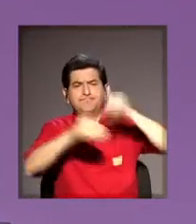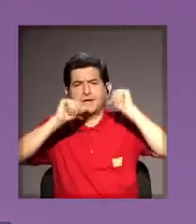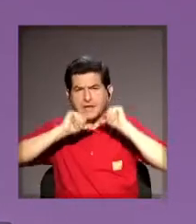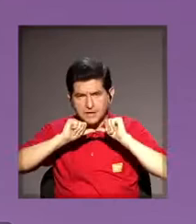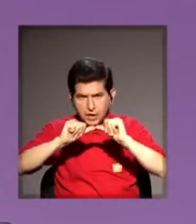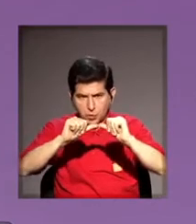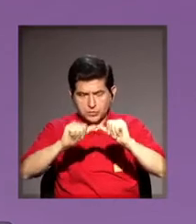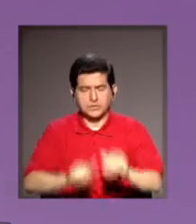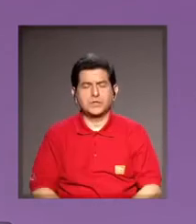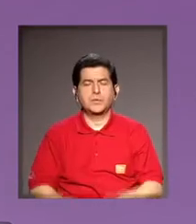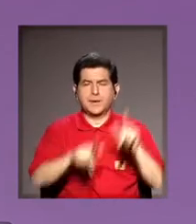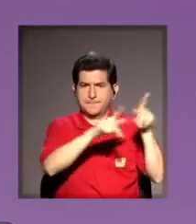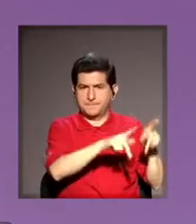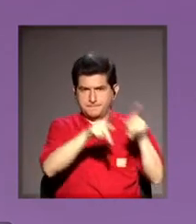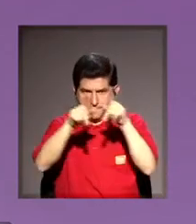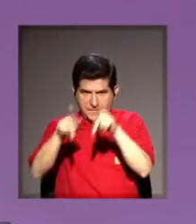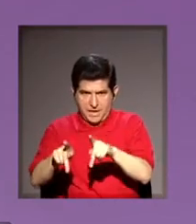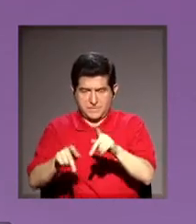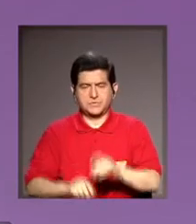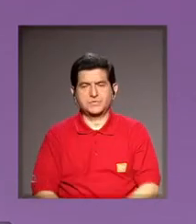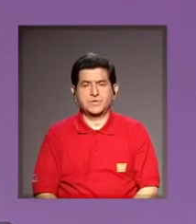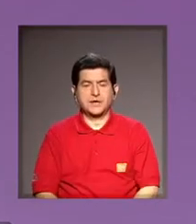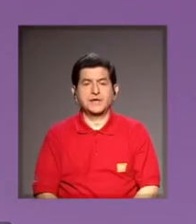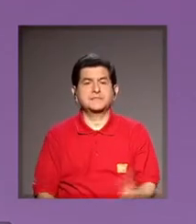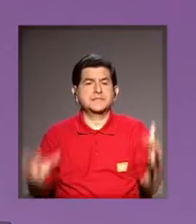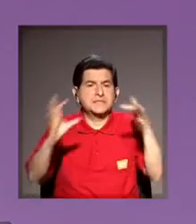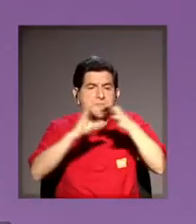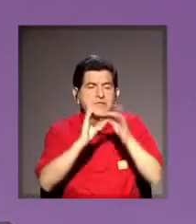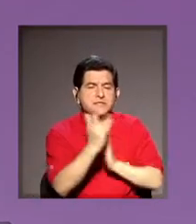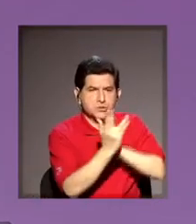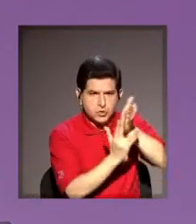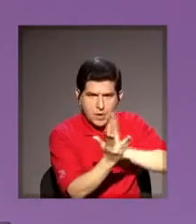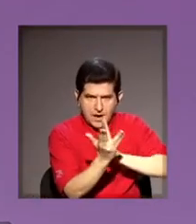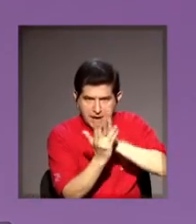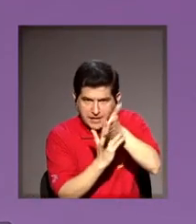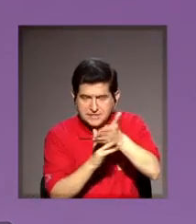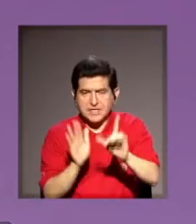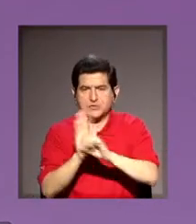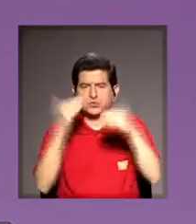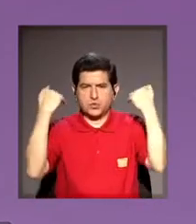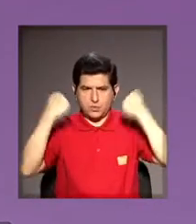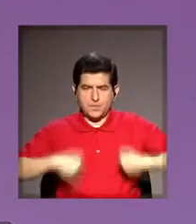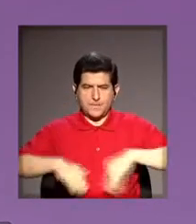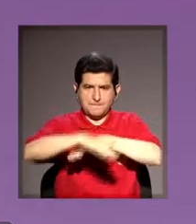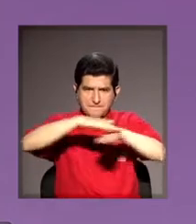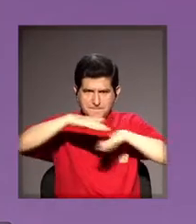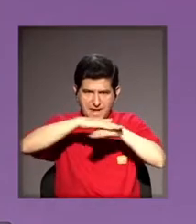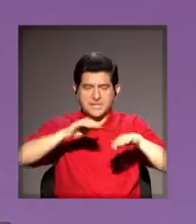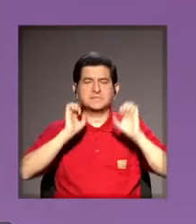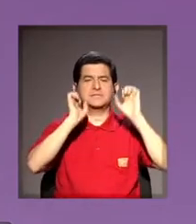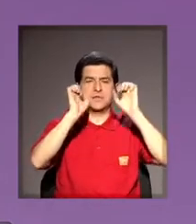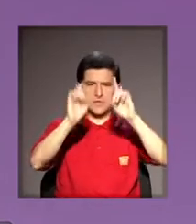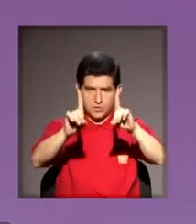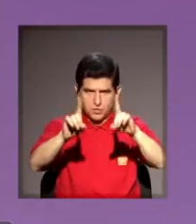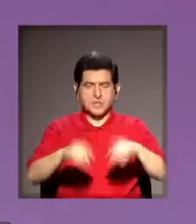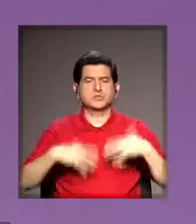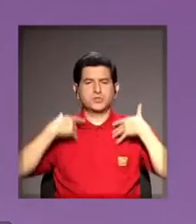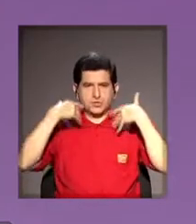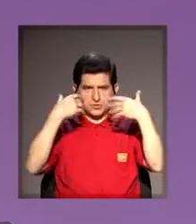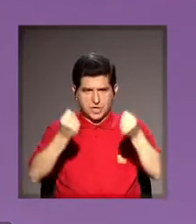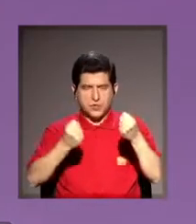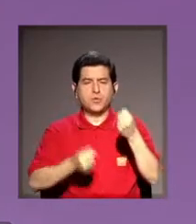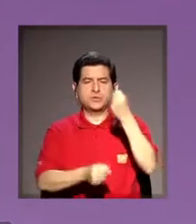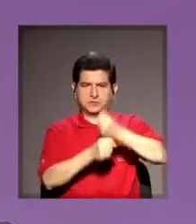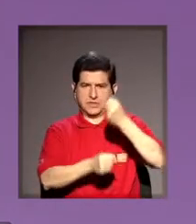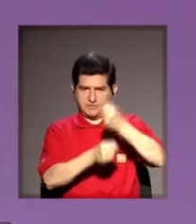enfrentan las personas en cuanto al acceso a derechos humanos básicos educación salud y